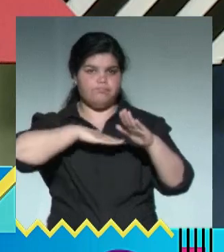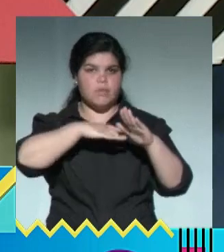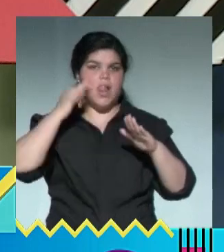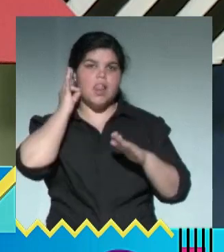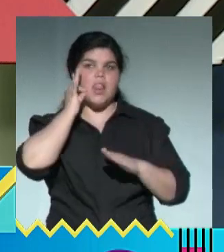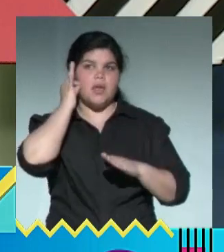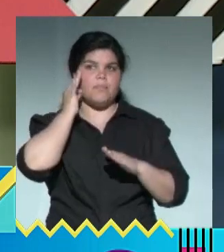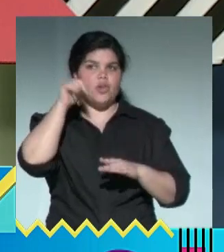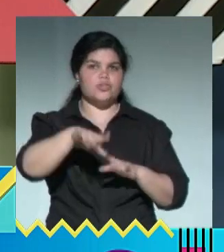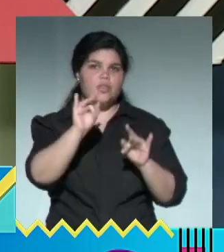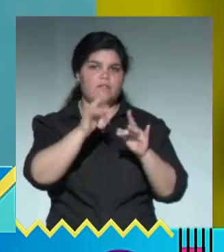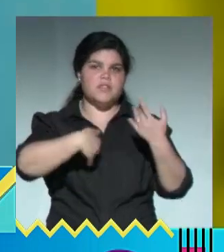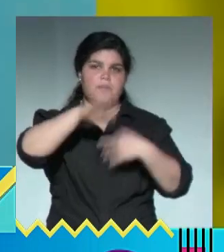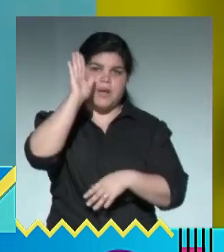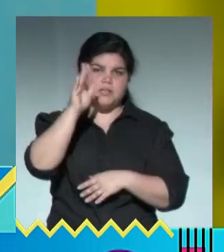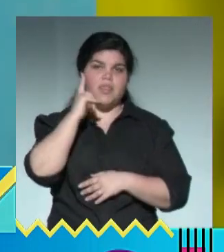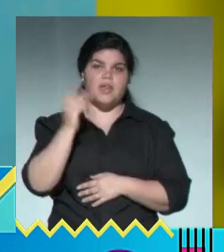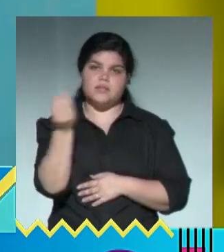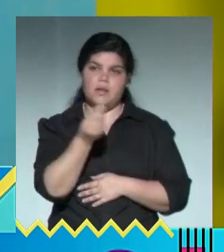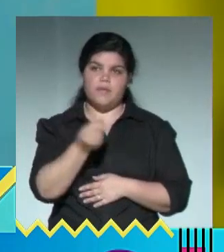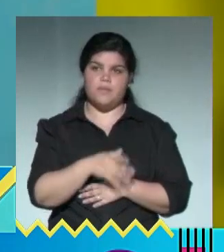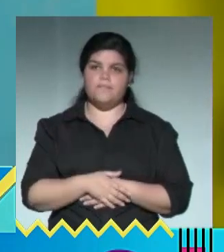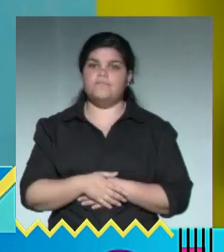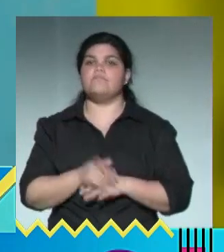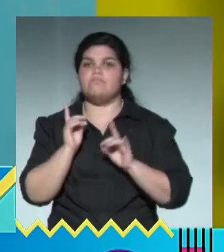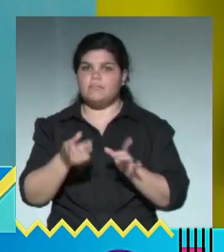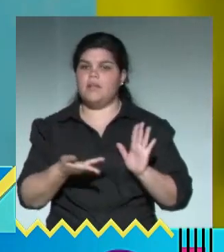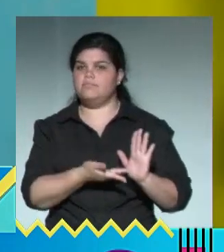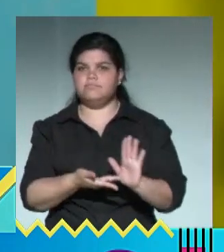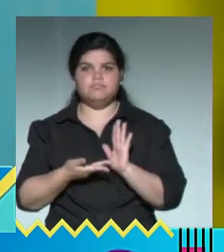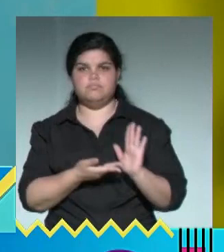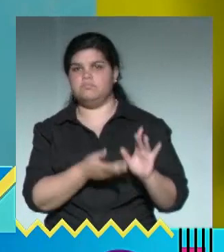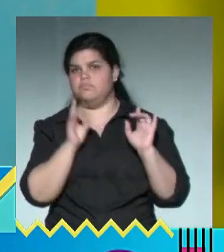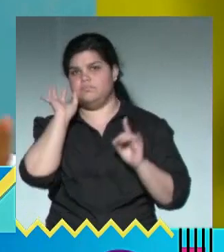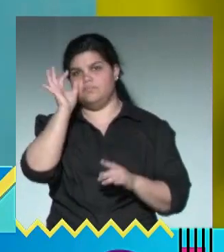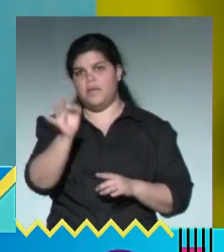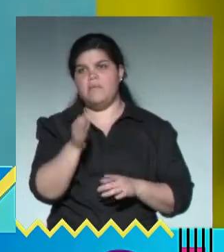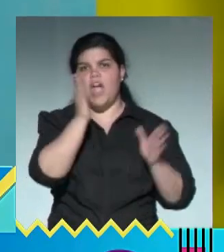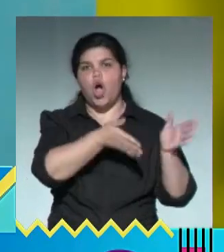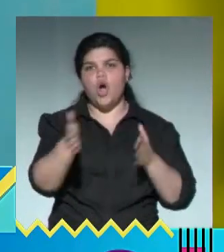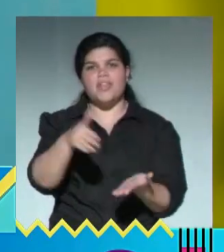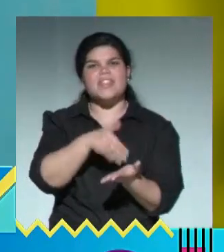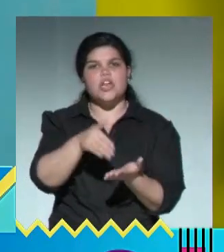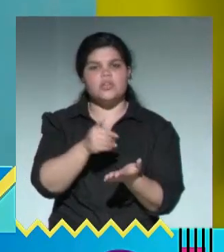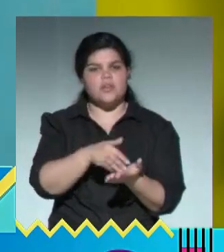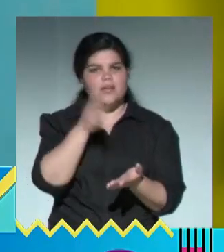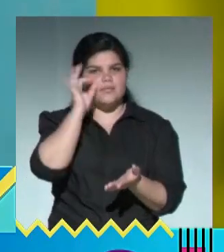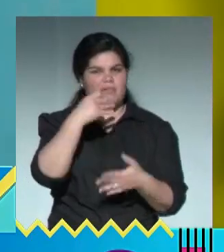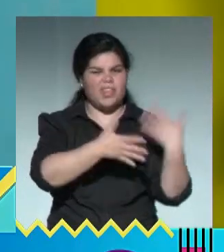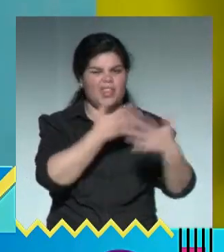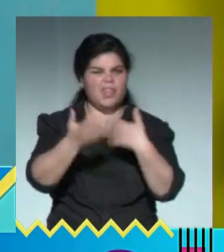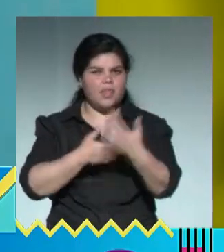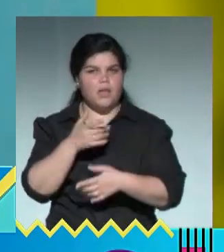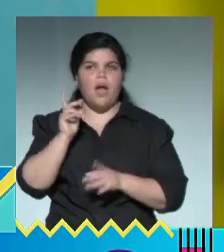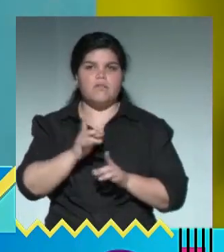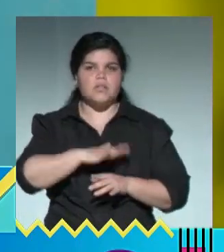dificultó la tarea el día sábado. Sí, seguro, ¿no? Eso también dejó al descubierto el ordenamiento territorial y muchas veces, ¿no?, estas